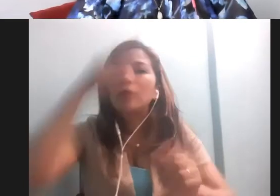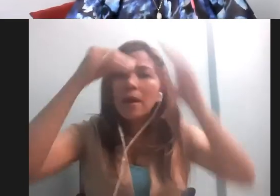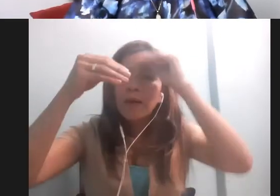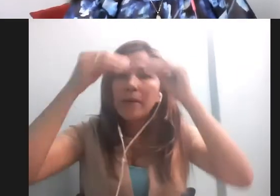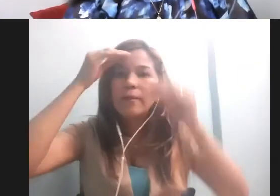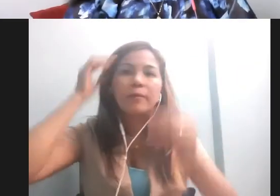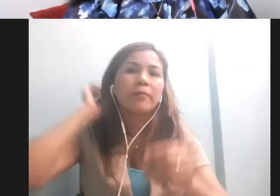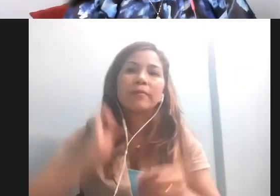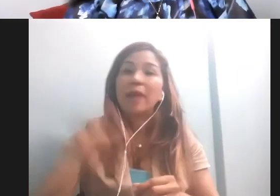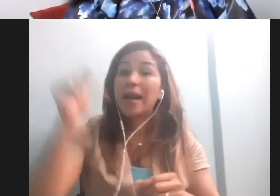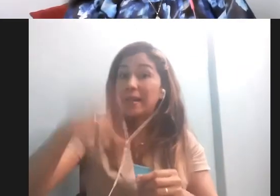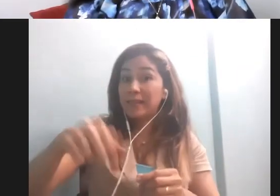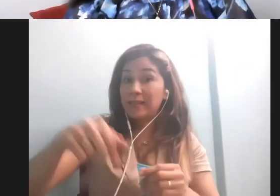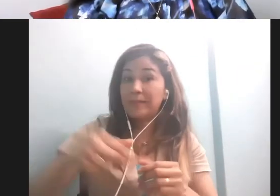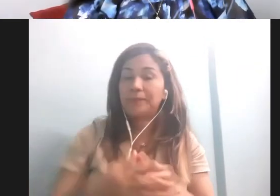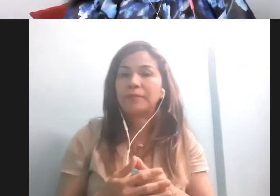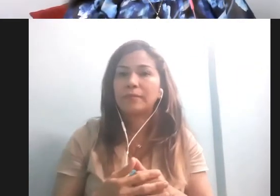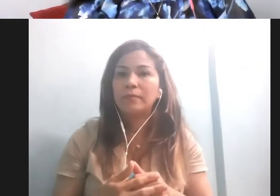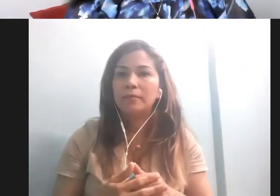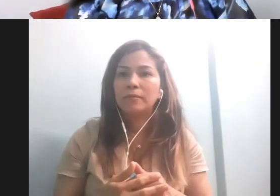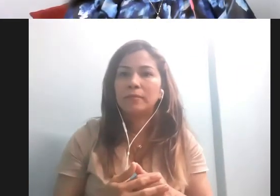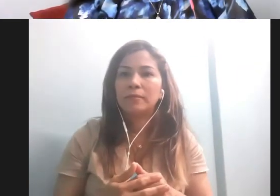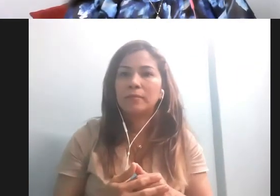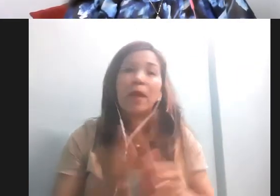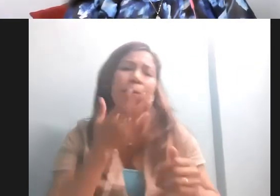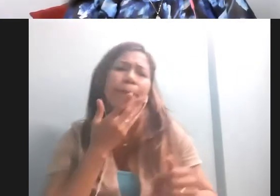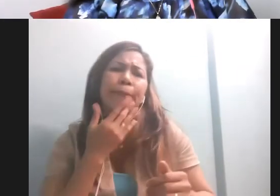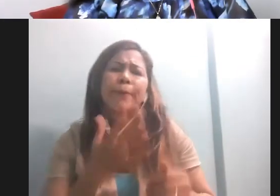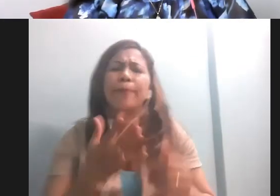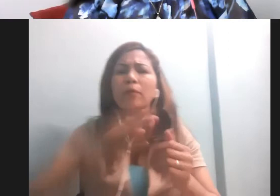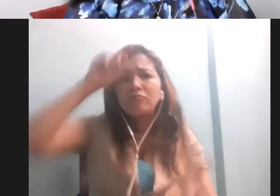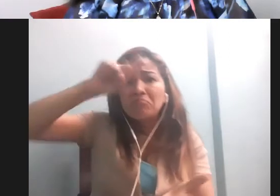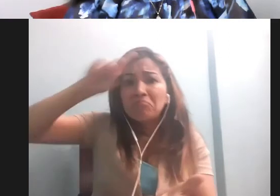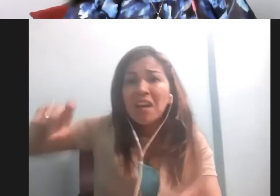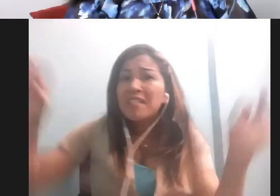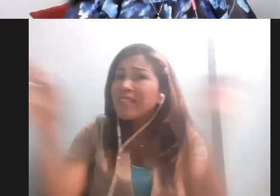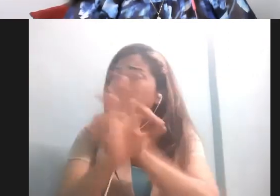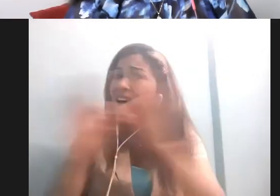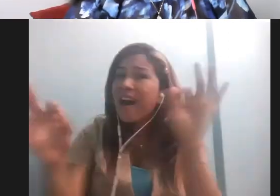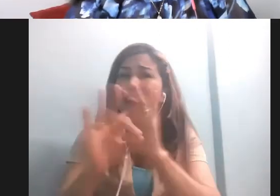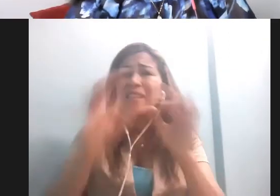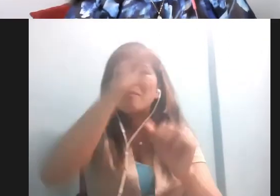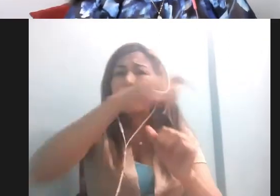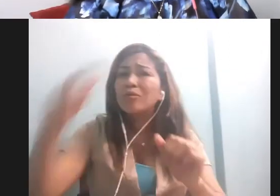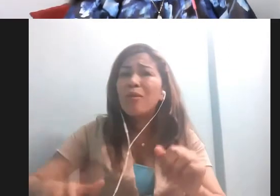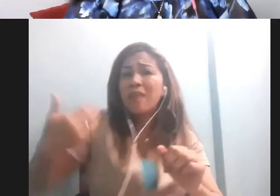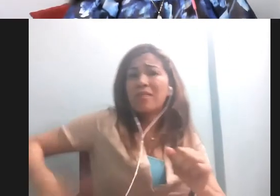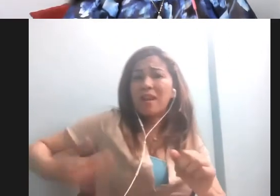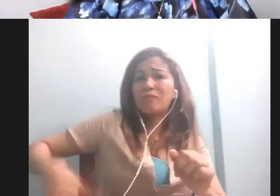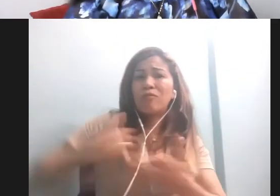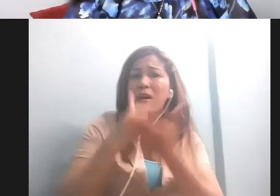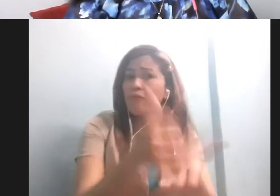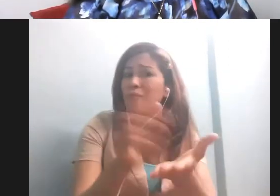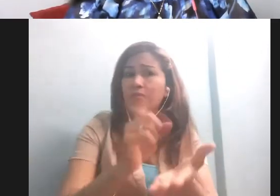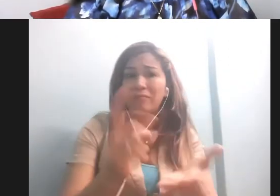algo clave. Cuando nosotros no permitimos el acceso al conocimiento, estamos violando un derecho. Cuando nosotros no estamos permitiendo el derecho a que la gente se